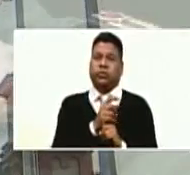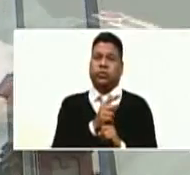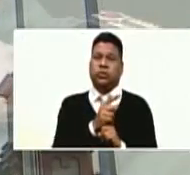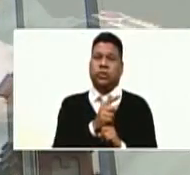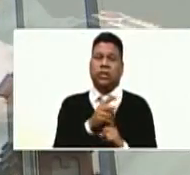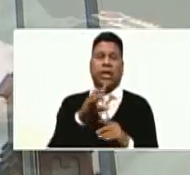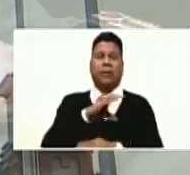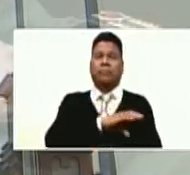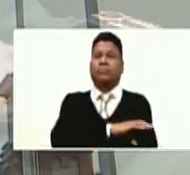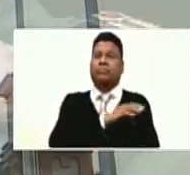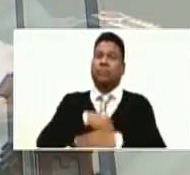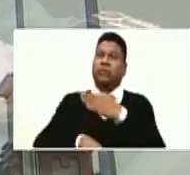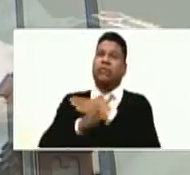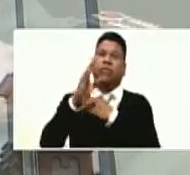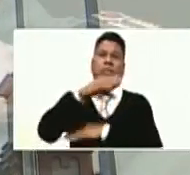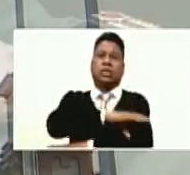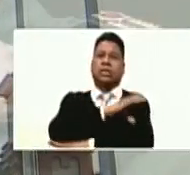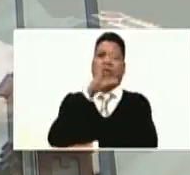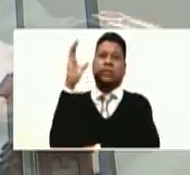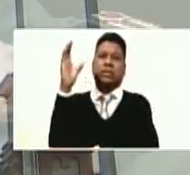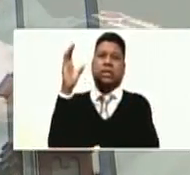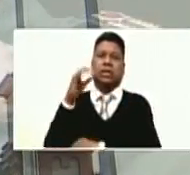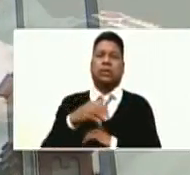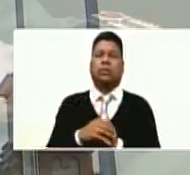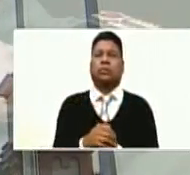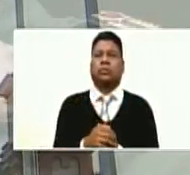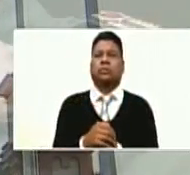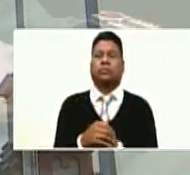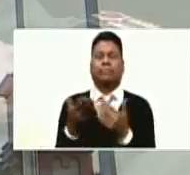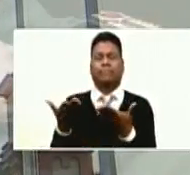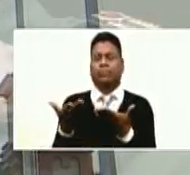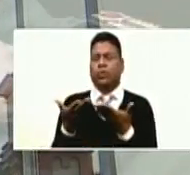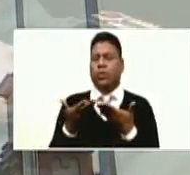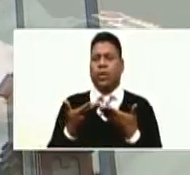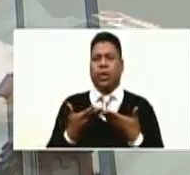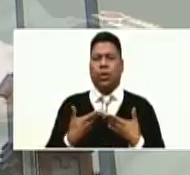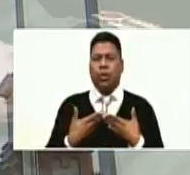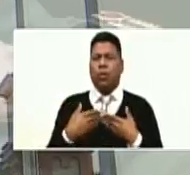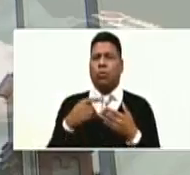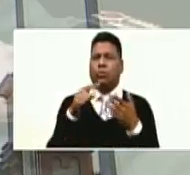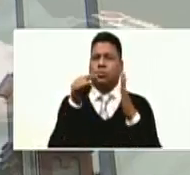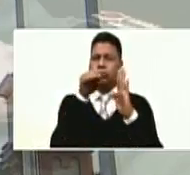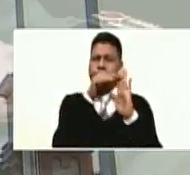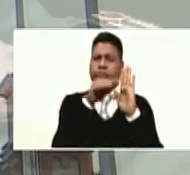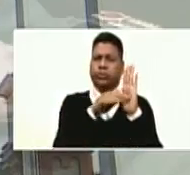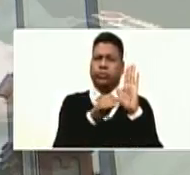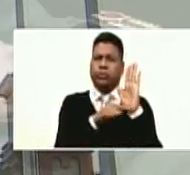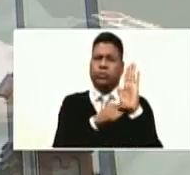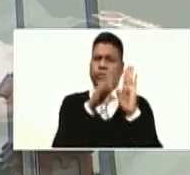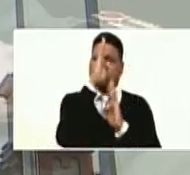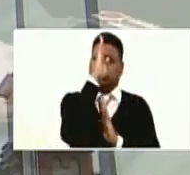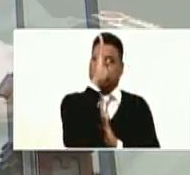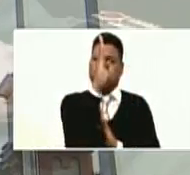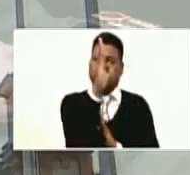nuestra patria, pues entonces nos dejó esa orientación que los revolucionarios hoy por hoy la tenemos bien